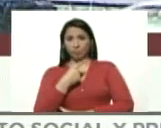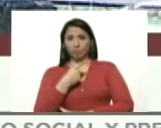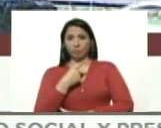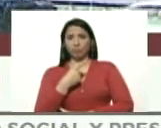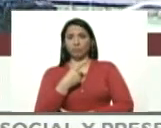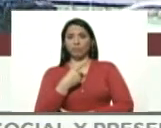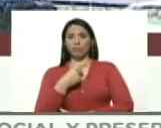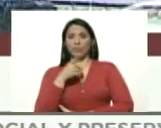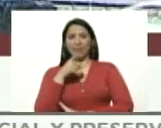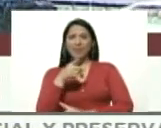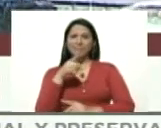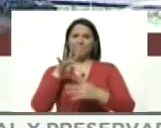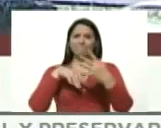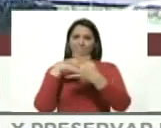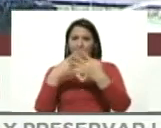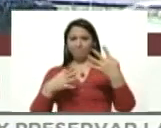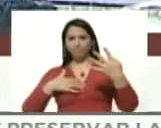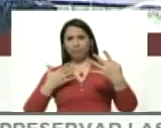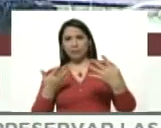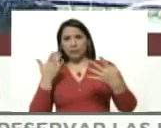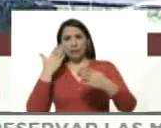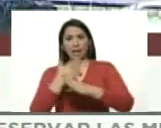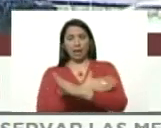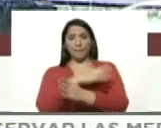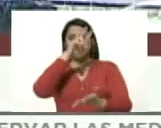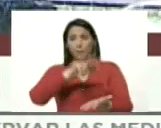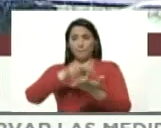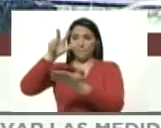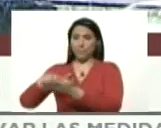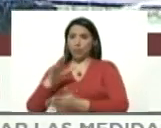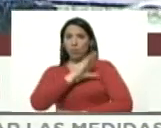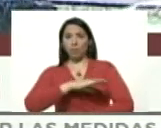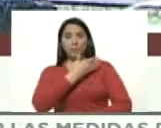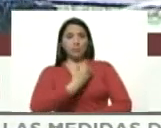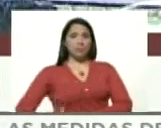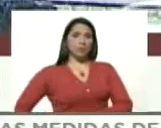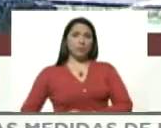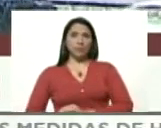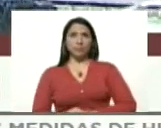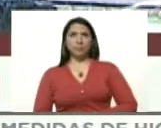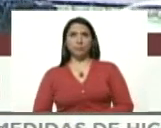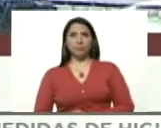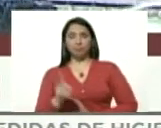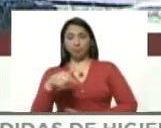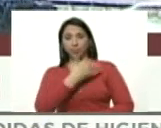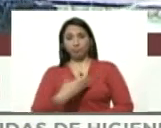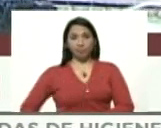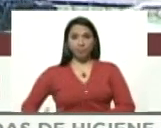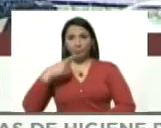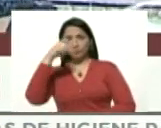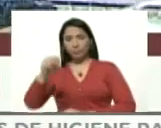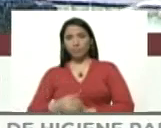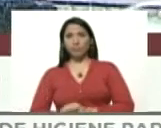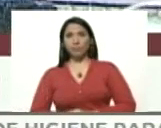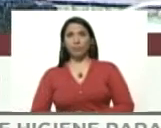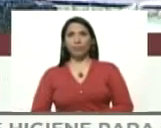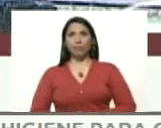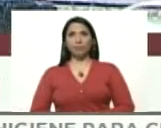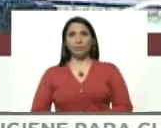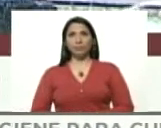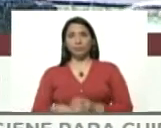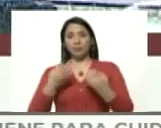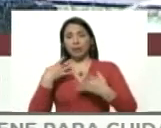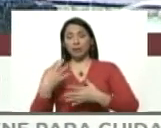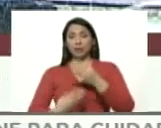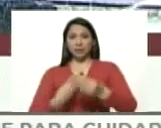bajo un esquema fue previamente aprobado por la Comisión Presidencial y por el Presidente de la República. Bueno, se